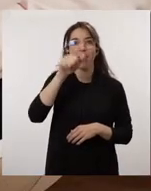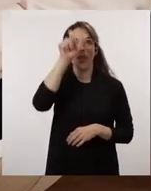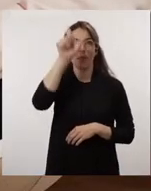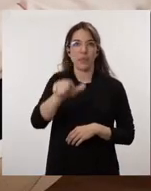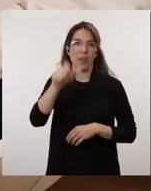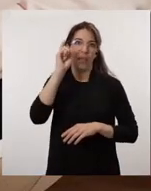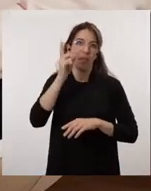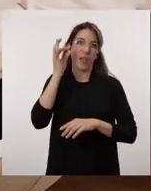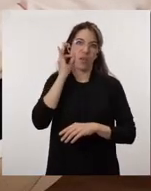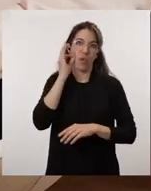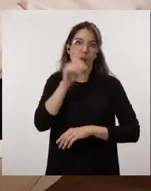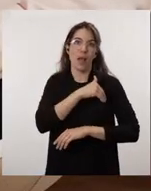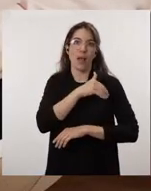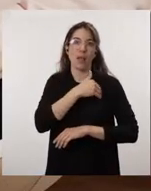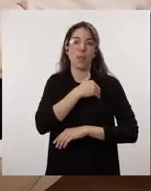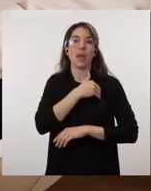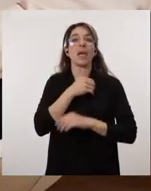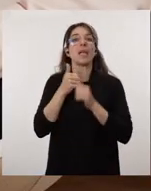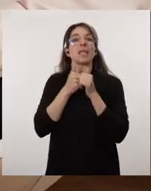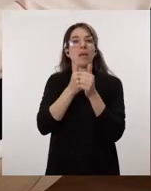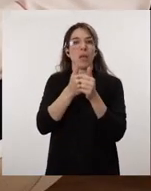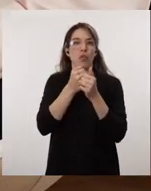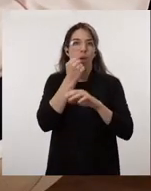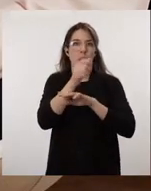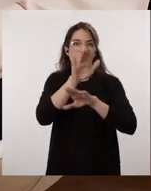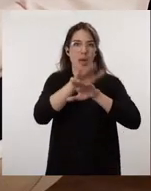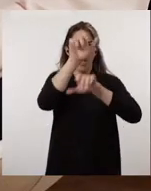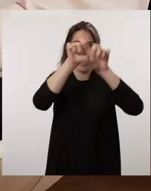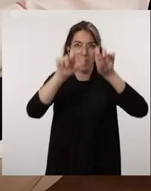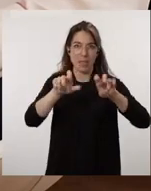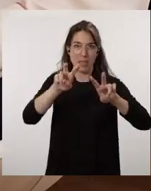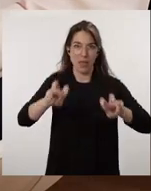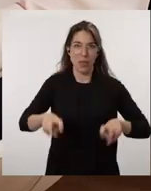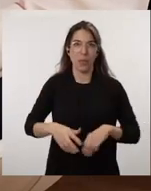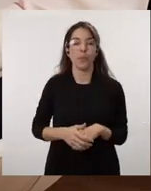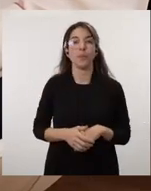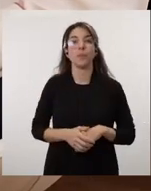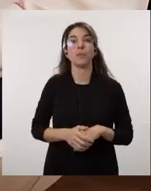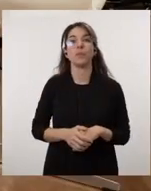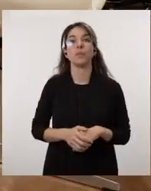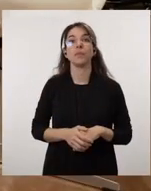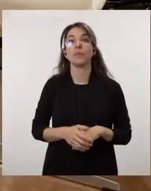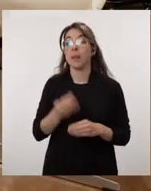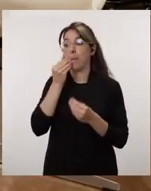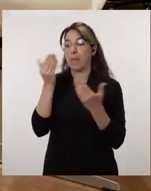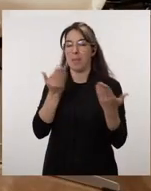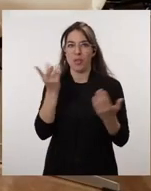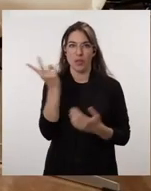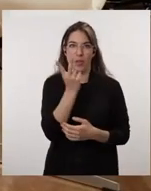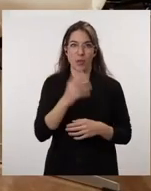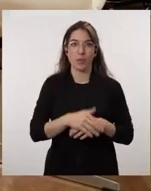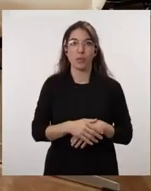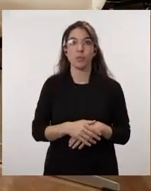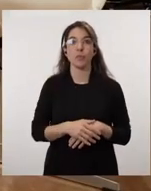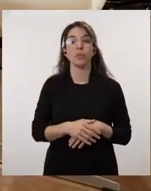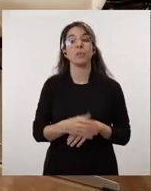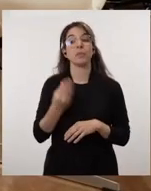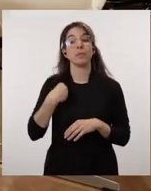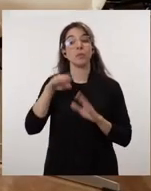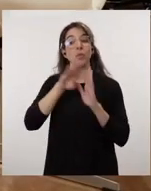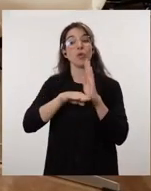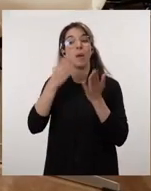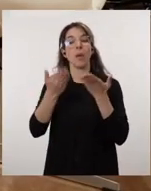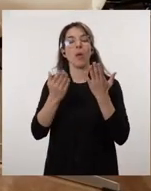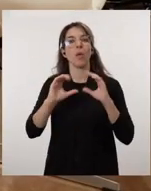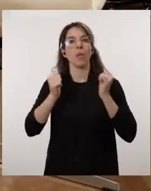académica de seguimiento y apoyo a la investigación bienvenidas bienvenidos a los dos bueno santiago vamos a empezar a hablar de este